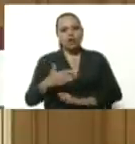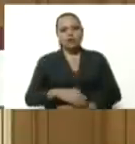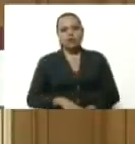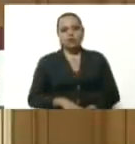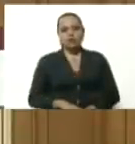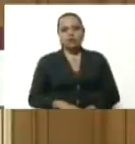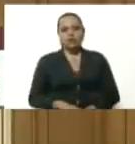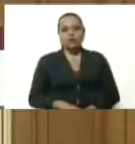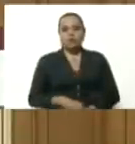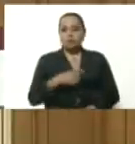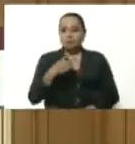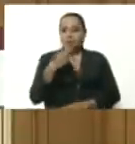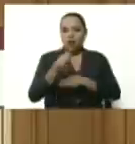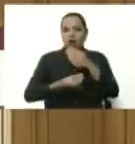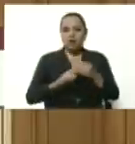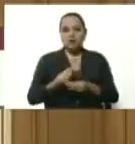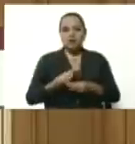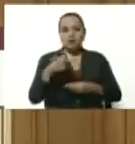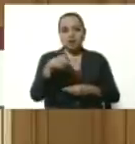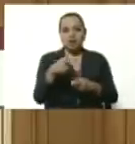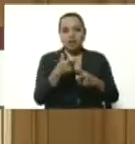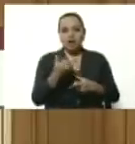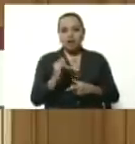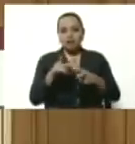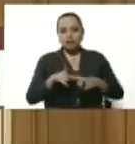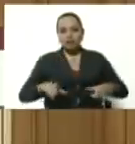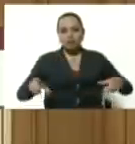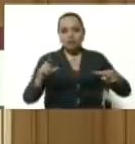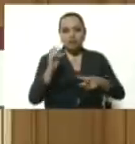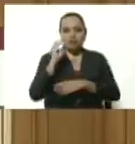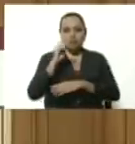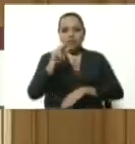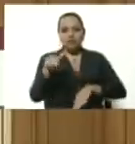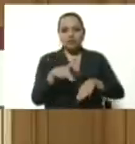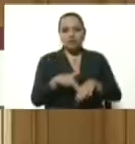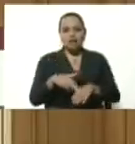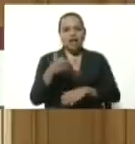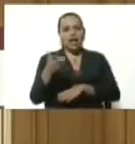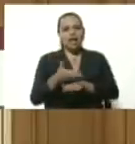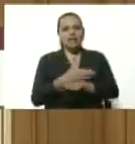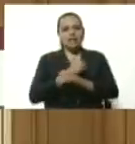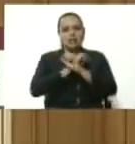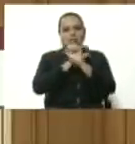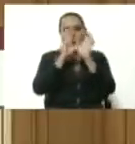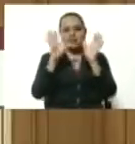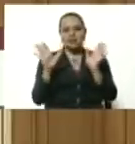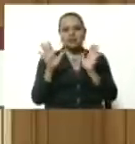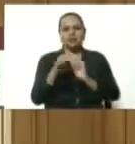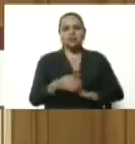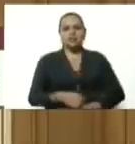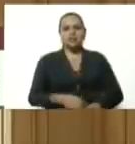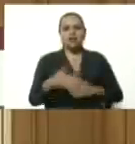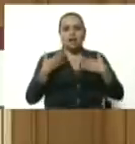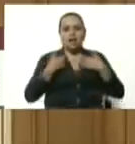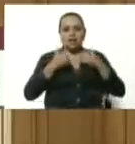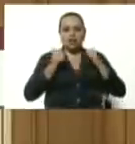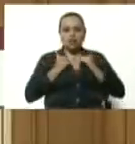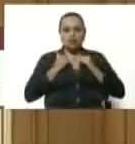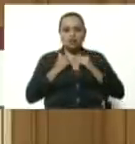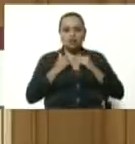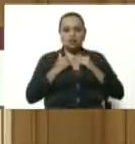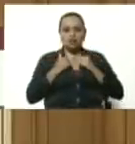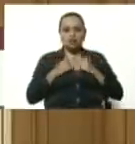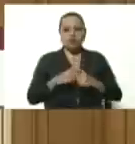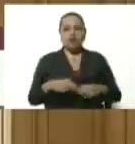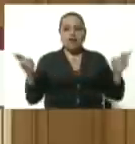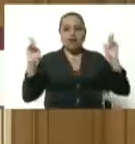órgano legislativo. Y aunque, como bien lo dijo esta mañana Aristóbulo Turi en el programa Dando y Dando, se lo recomiendo, muy buen programa, Radio